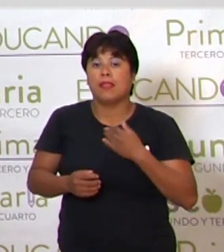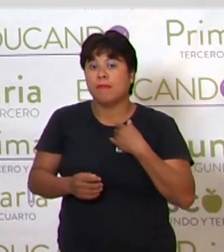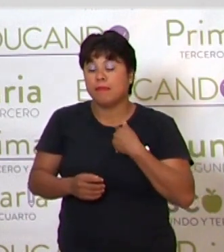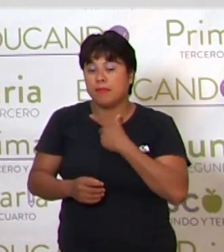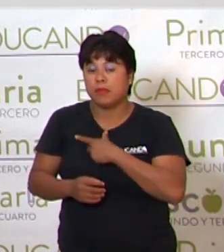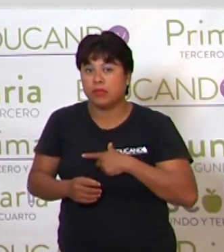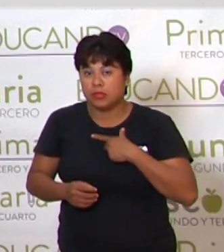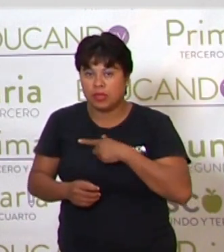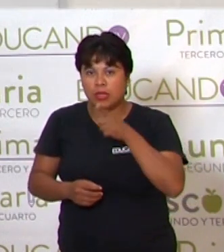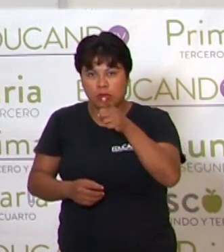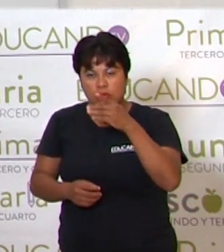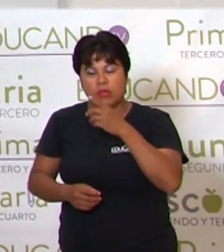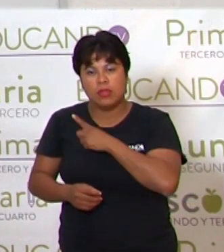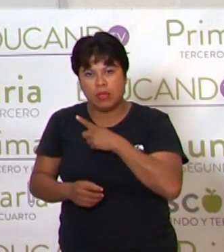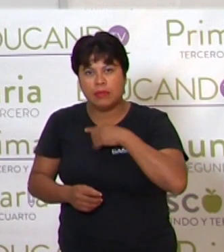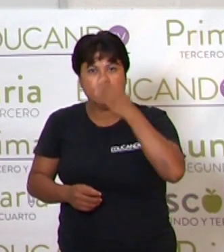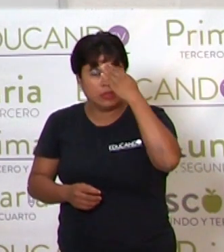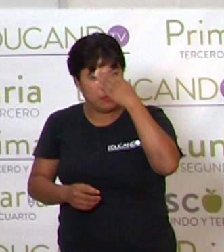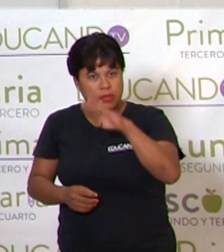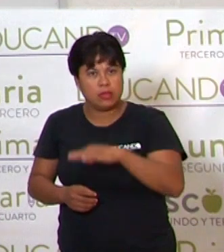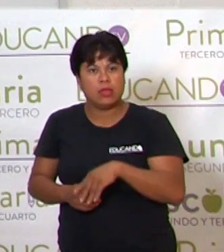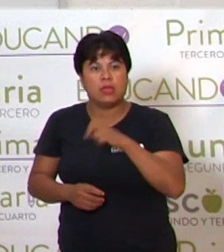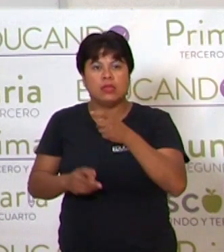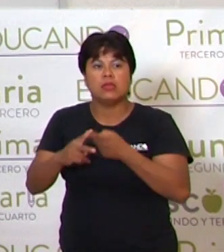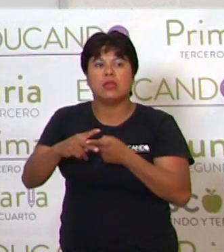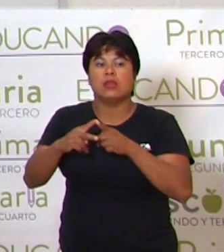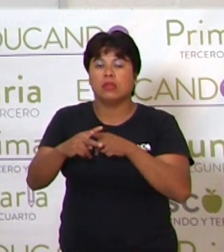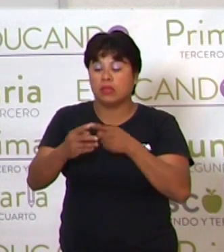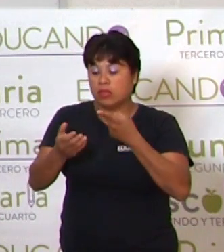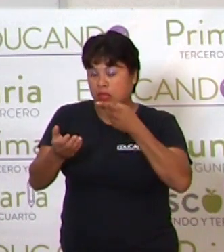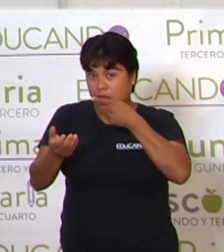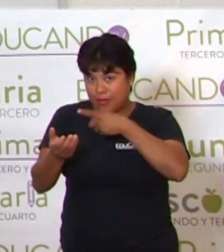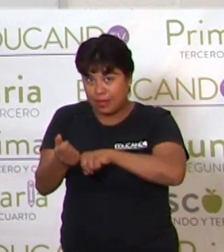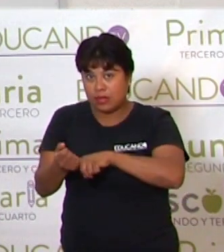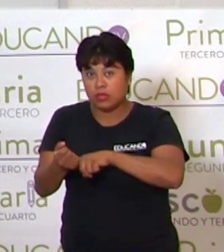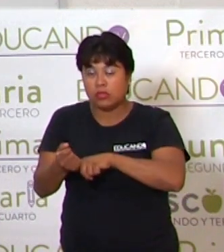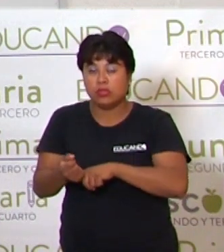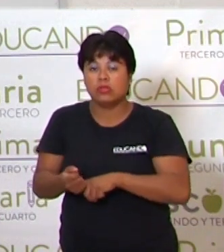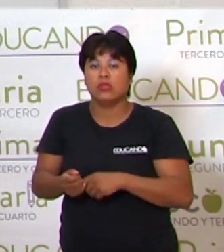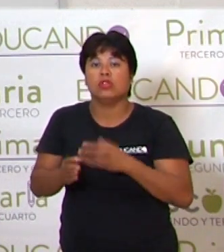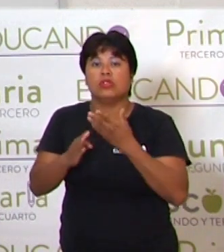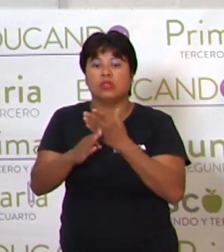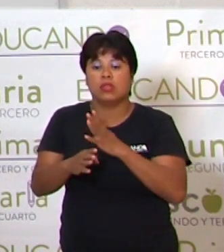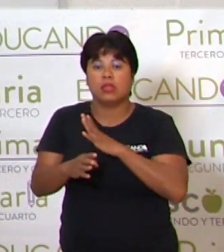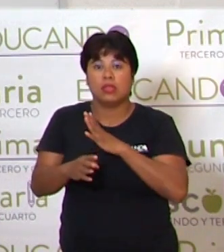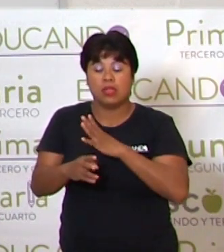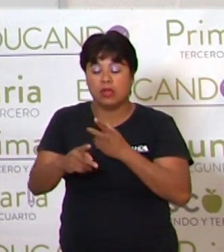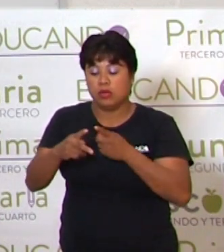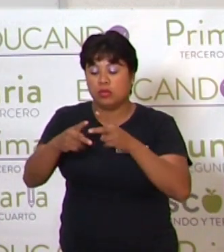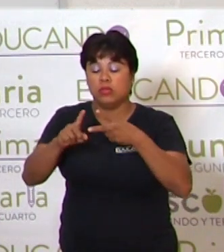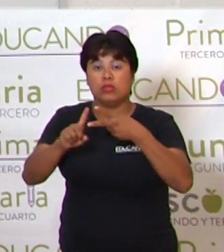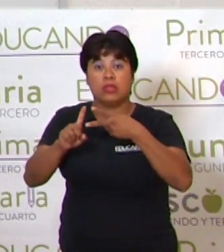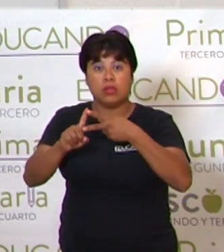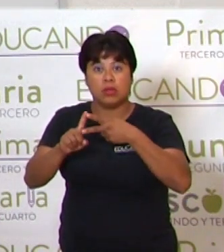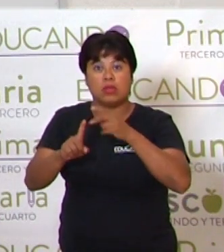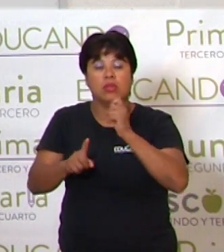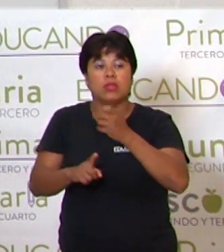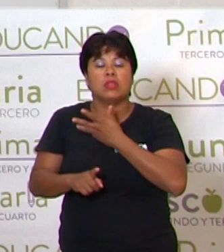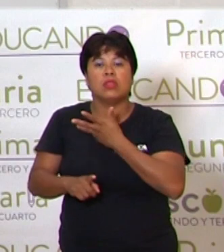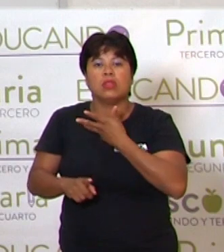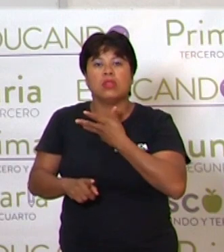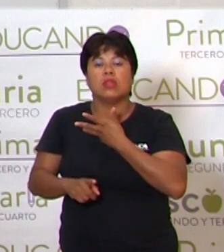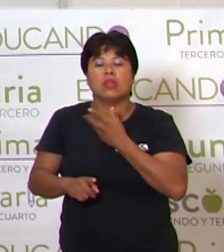gustaría que tú supieras es que los ángulos internos de los triángulos en total deben de